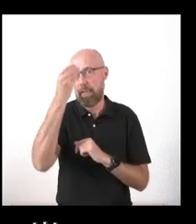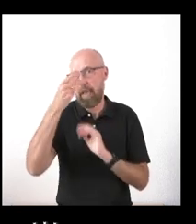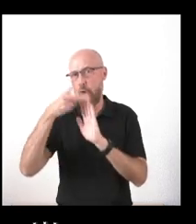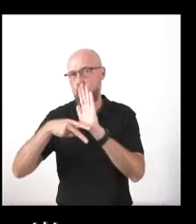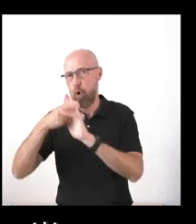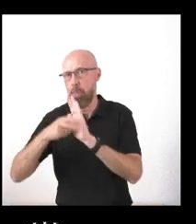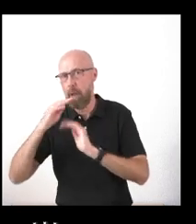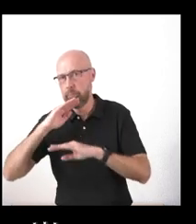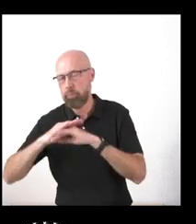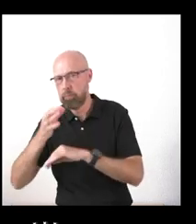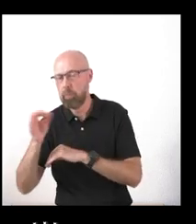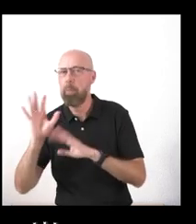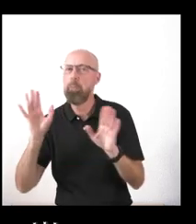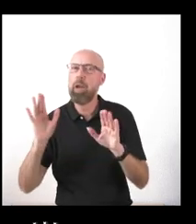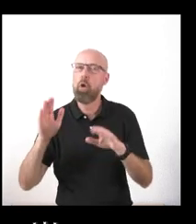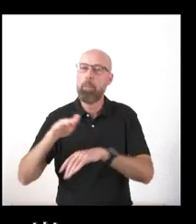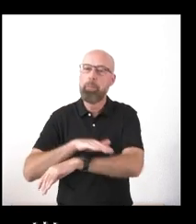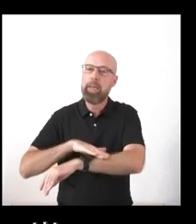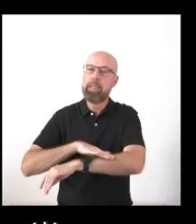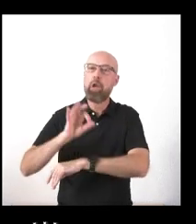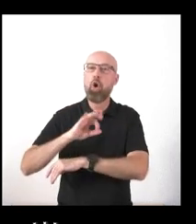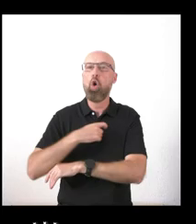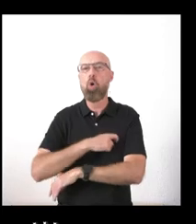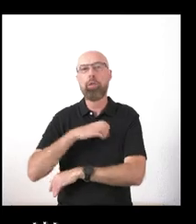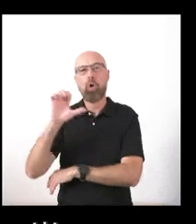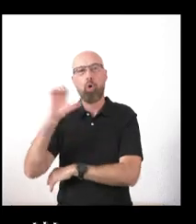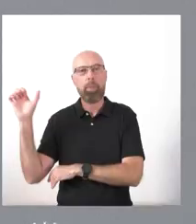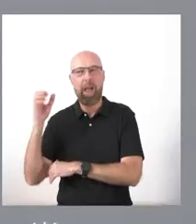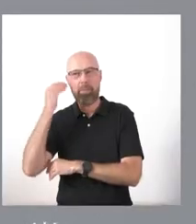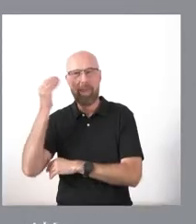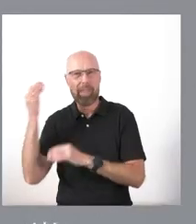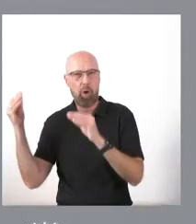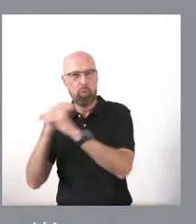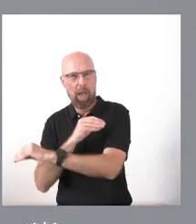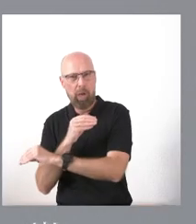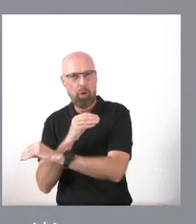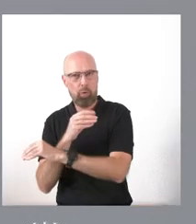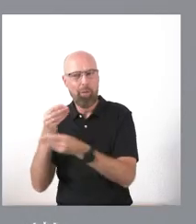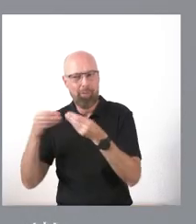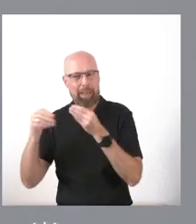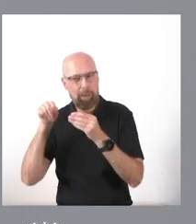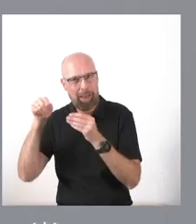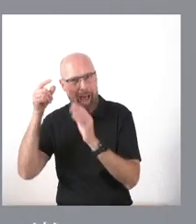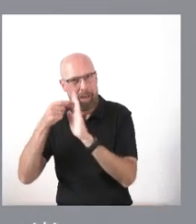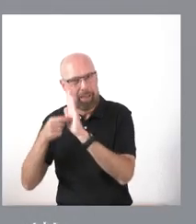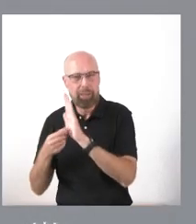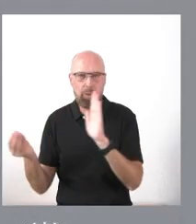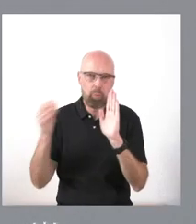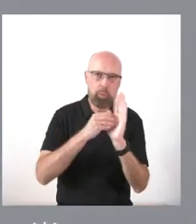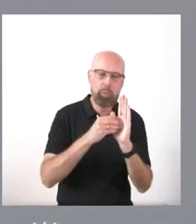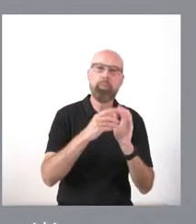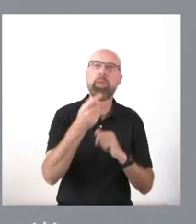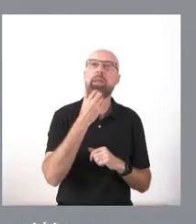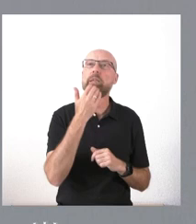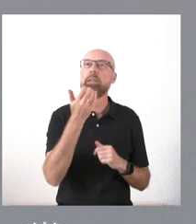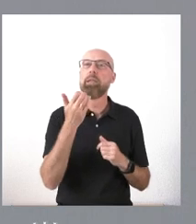ni el Ministerio ni la comisión europea creen que esté dentro todas las que se incluyan va a estar dentro de la Roma eso tiene que